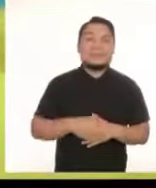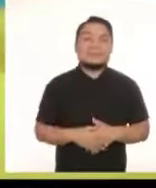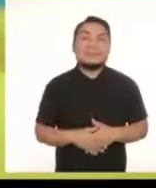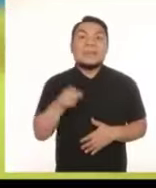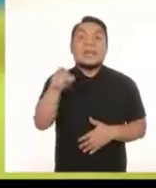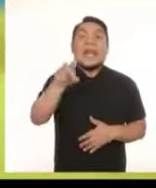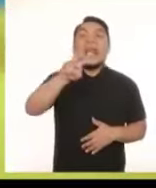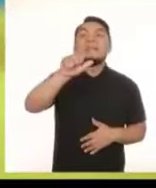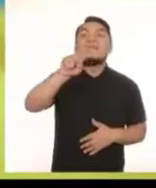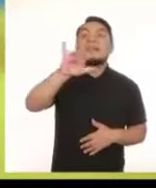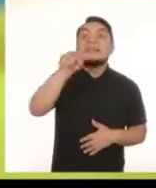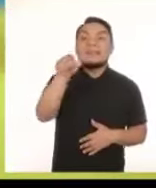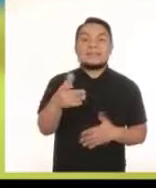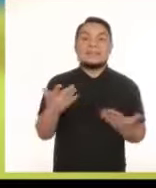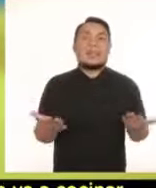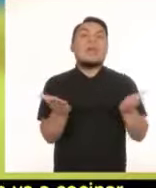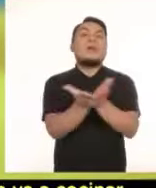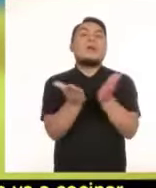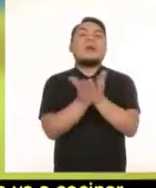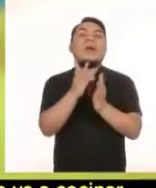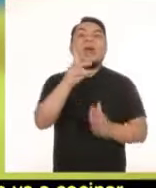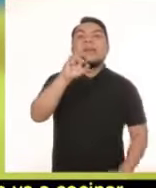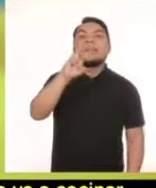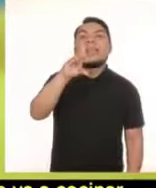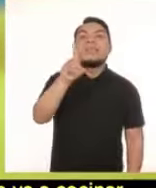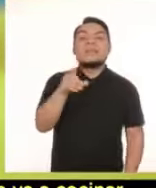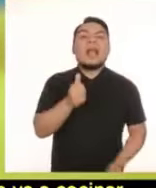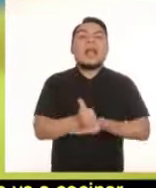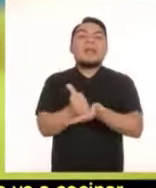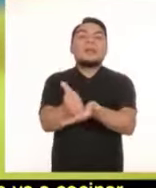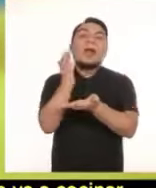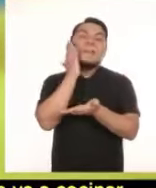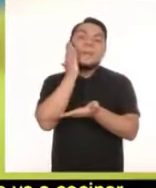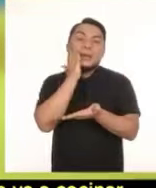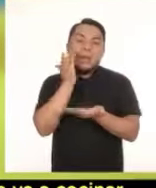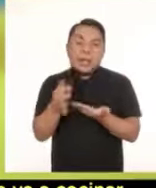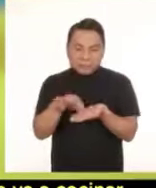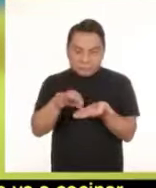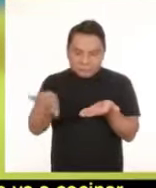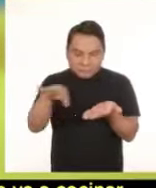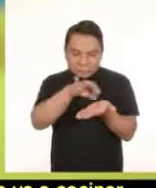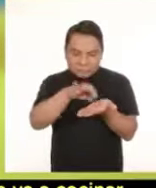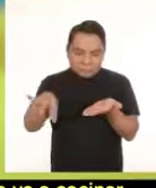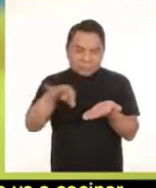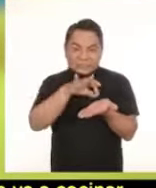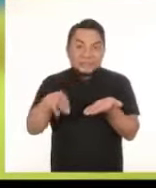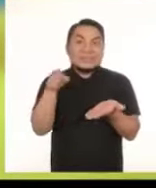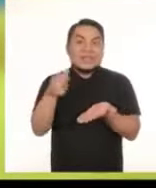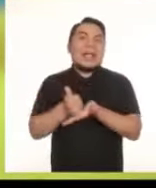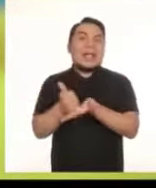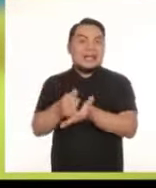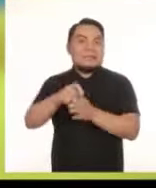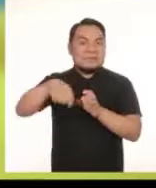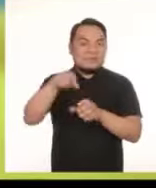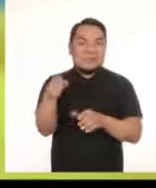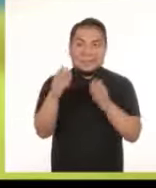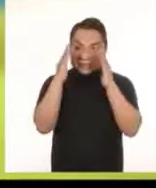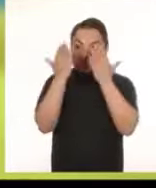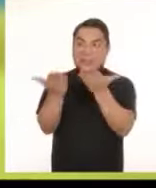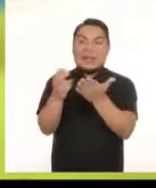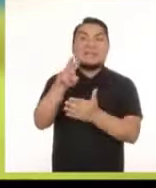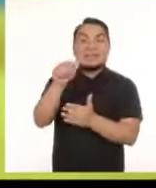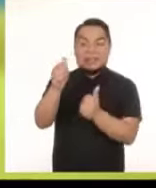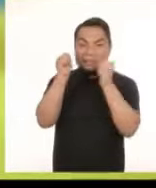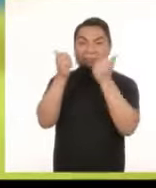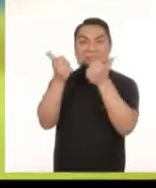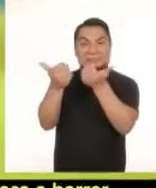Ella es Valeria, del Prite David, ayudando a su mamita a separar las lentejas que va a cocinar. ¡Qué atenta te vemos,